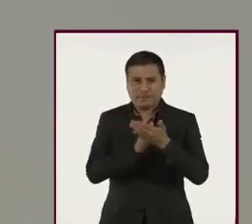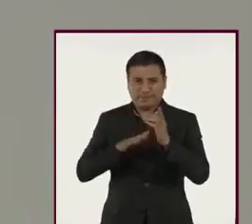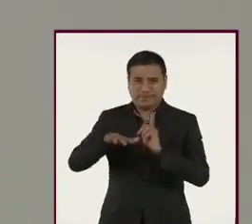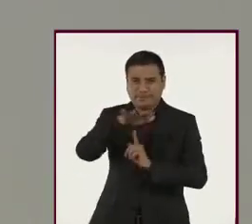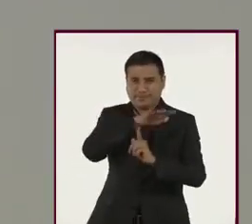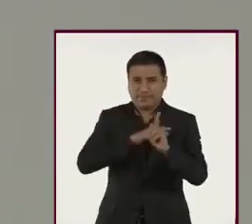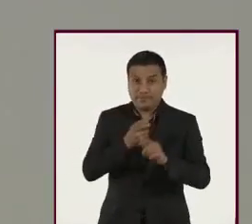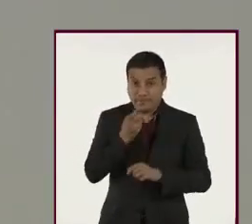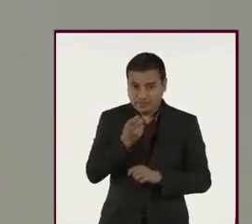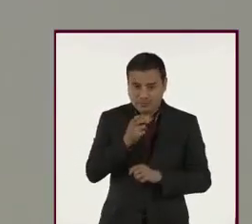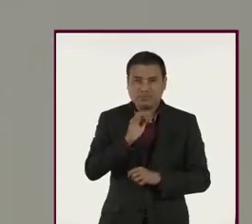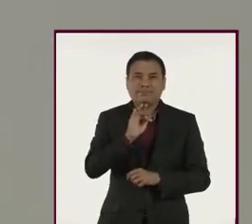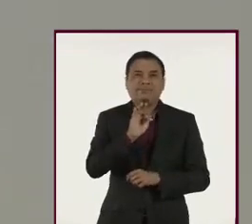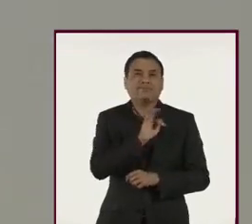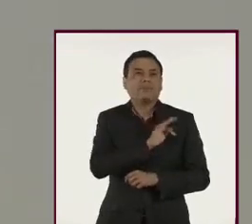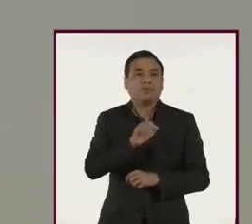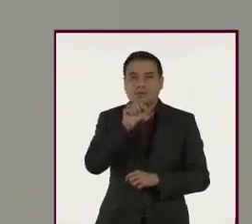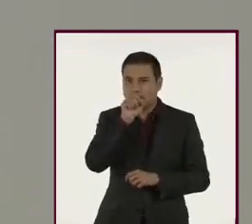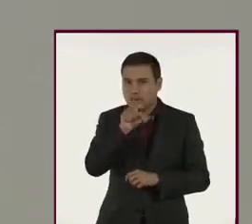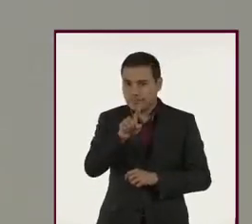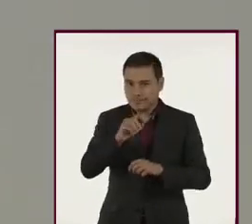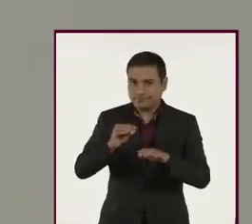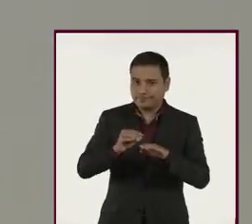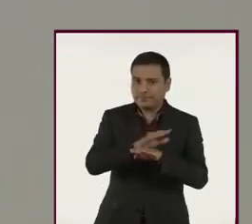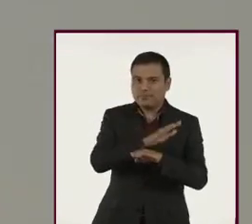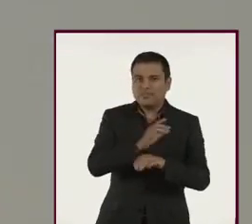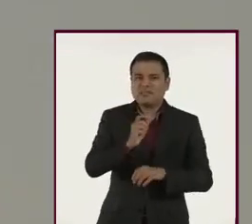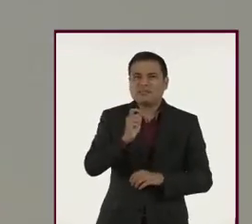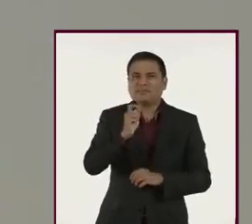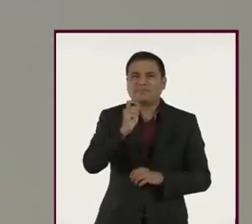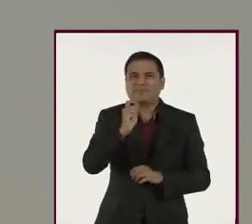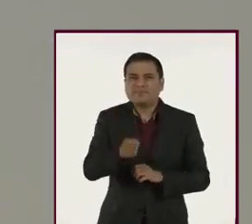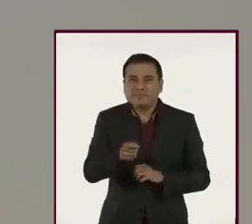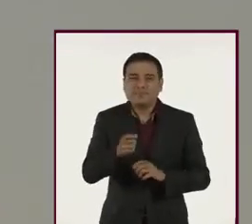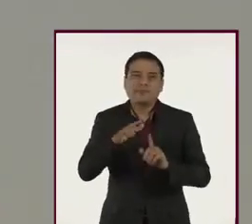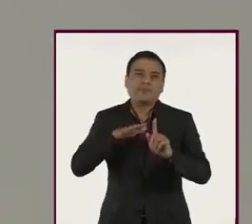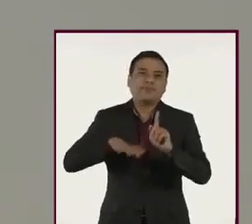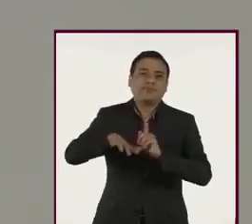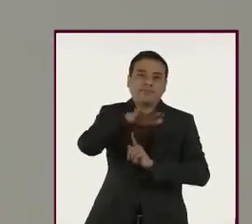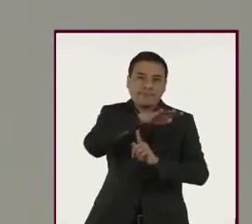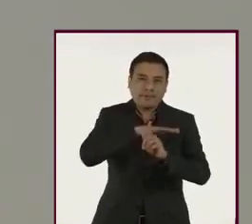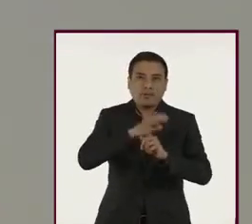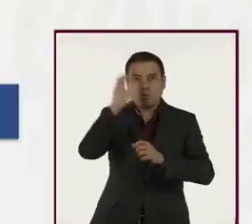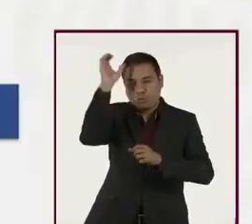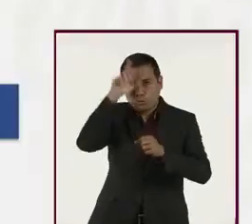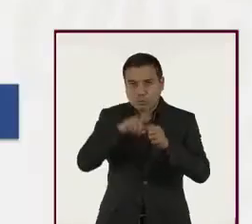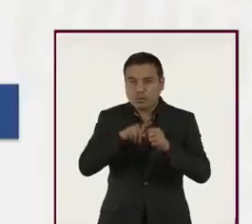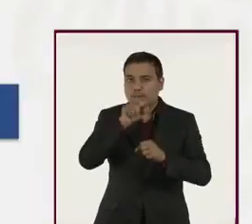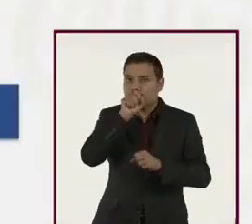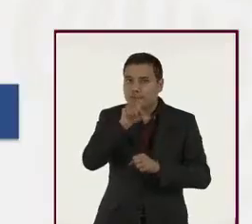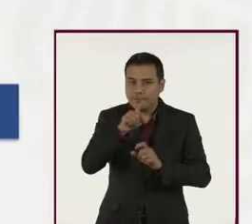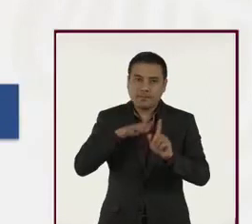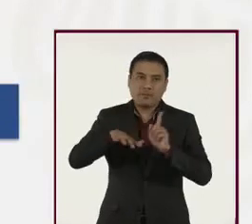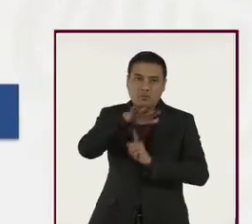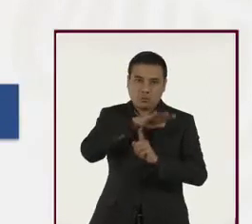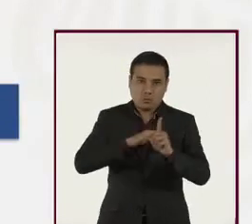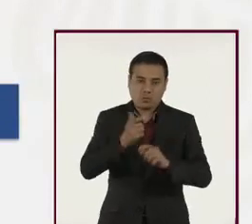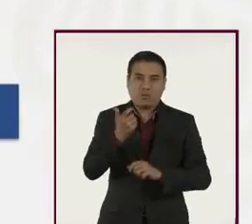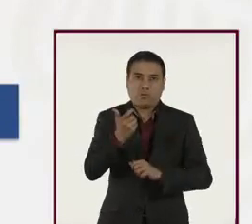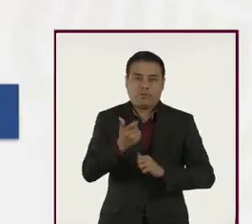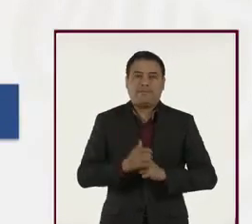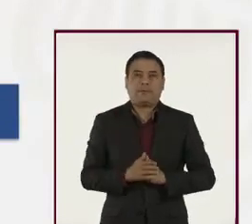un alto impacto, tiene que ver con todo el entorno cultural y el entorno también económico.